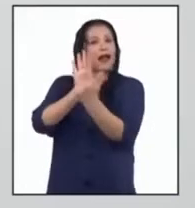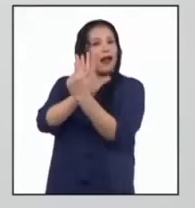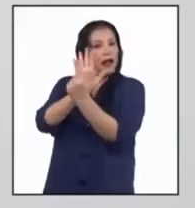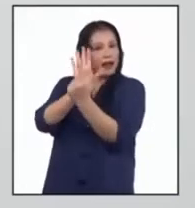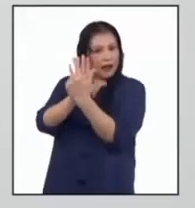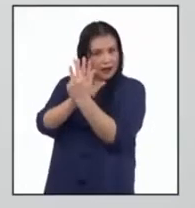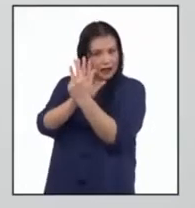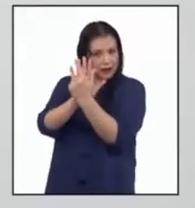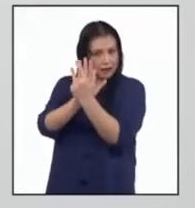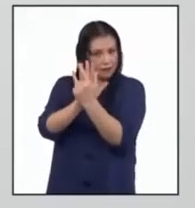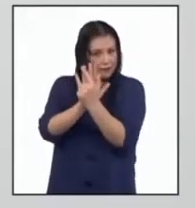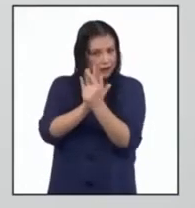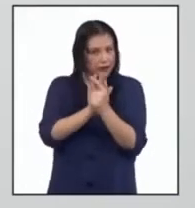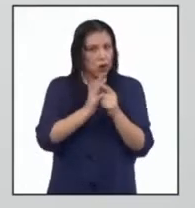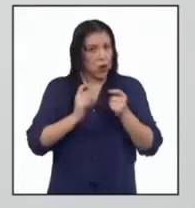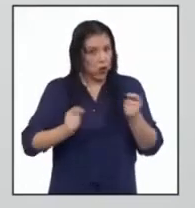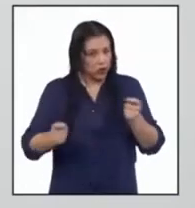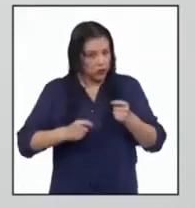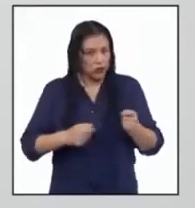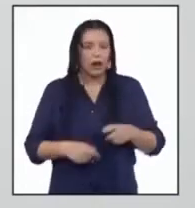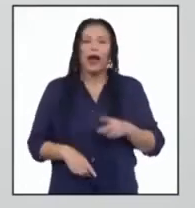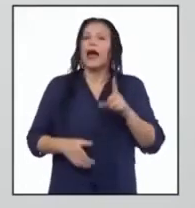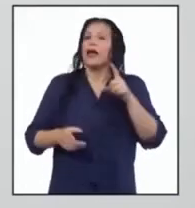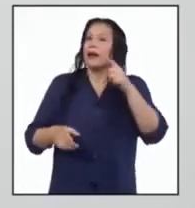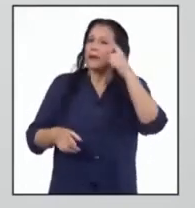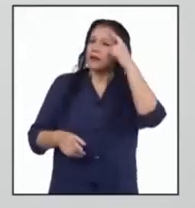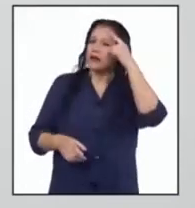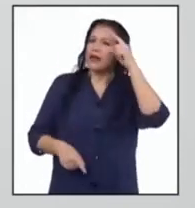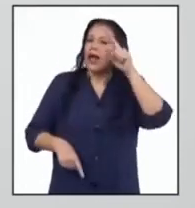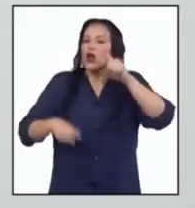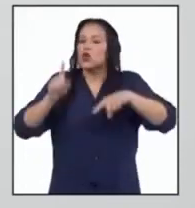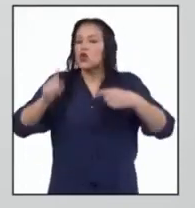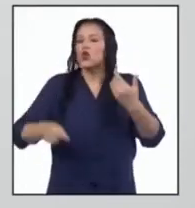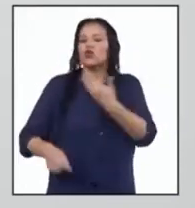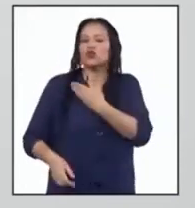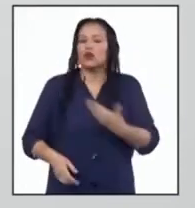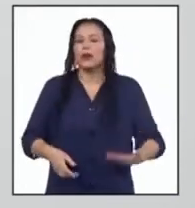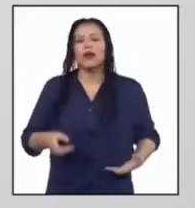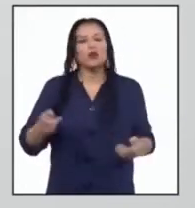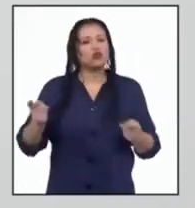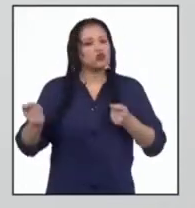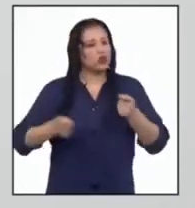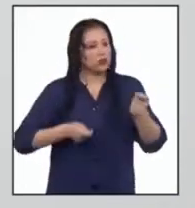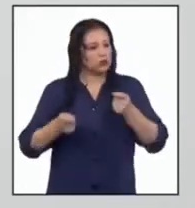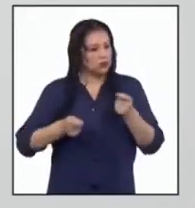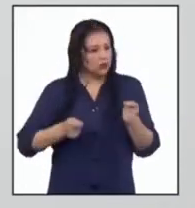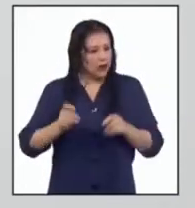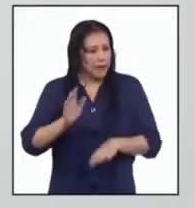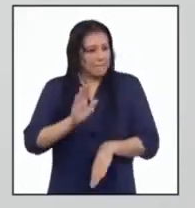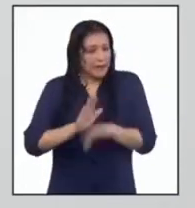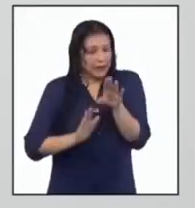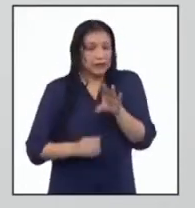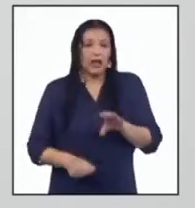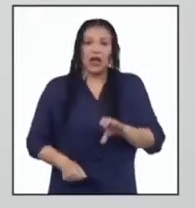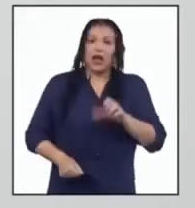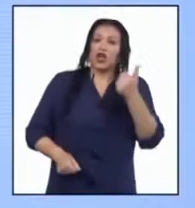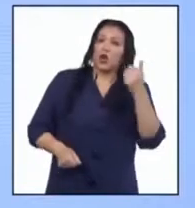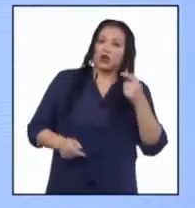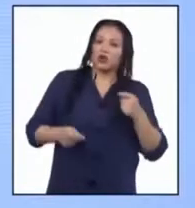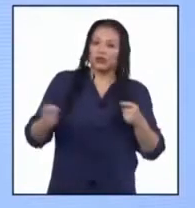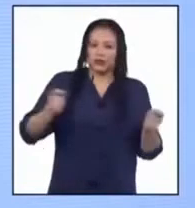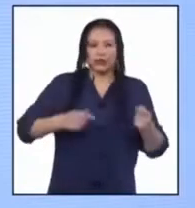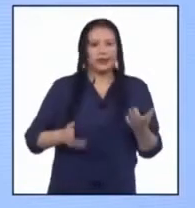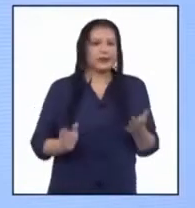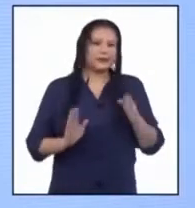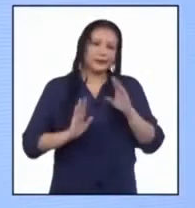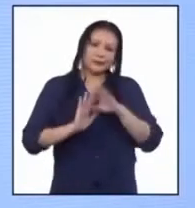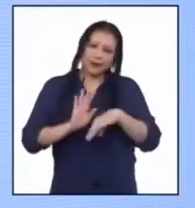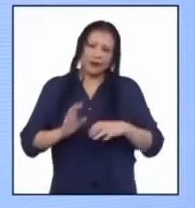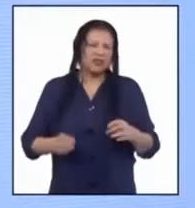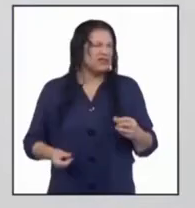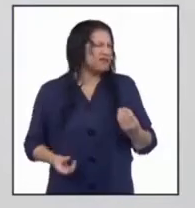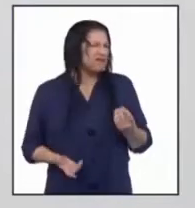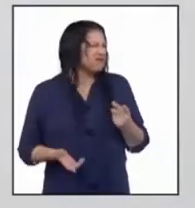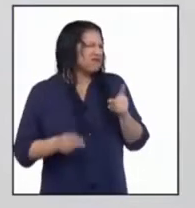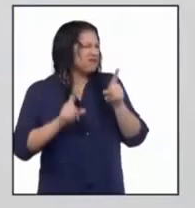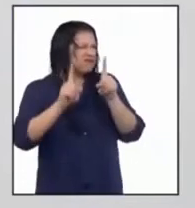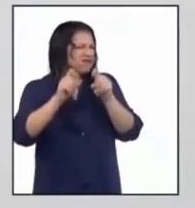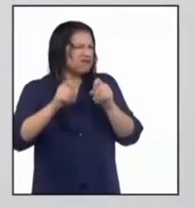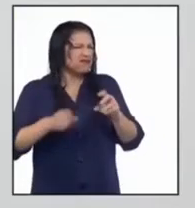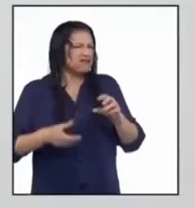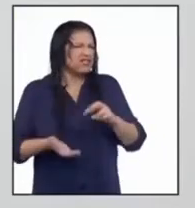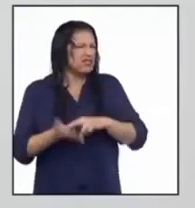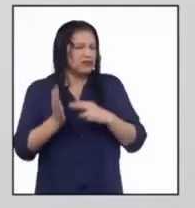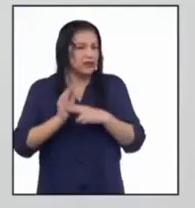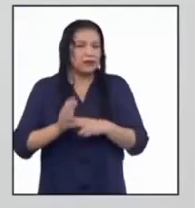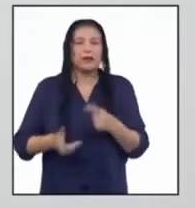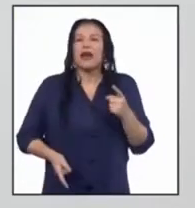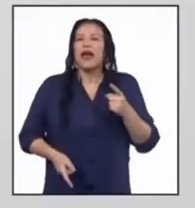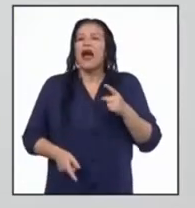en cuenta que algunos gobiernos regulan más y otros menos. ¿Y cómo así, profesora?